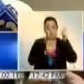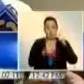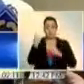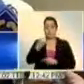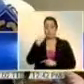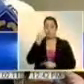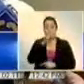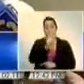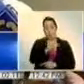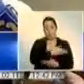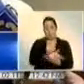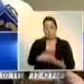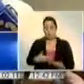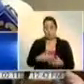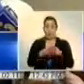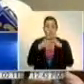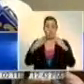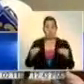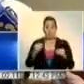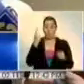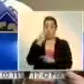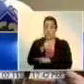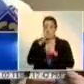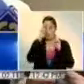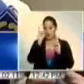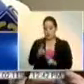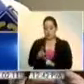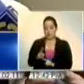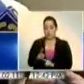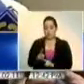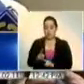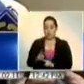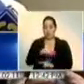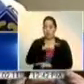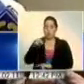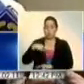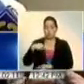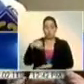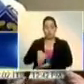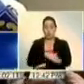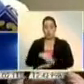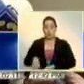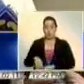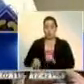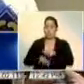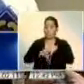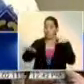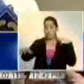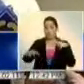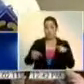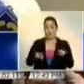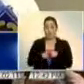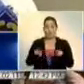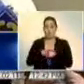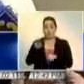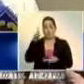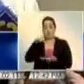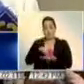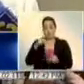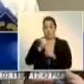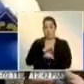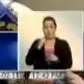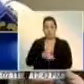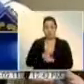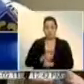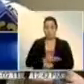Por cierto, todos ellos merecen respeto, aun cuando nosotros en la calle seamos mayoría, porque estamos aquí para trabajar